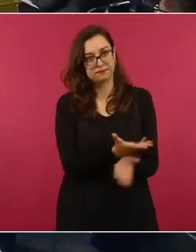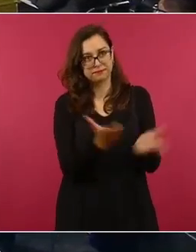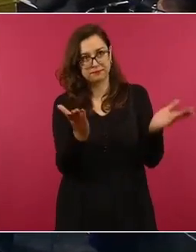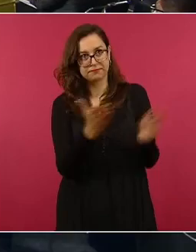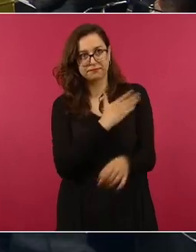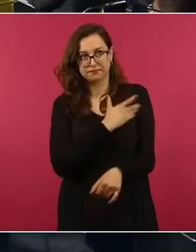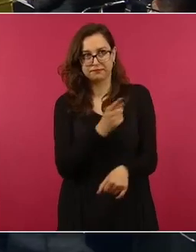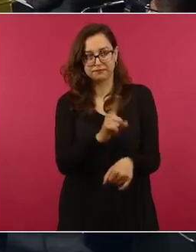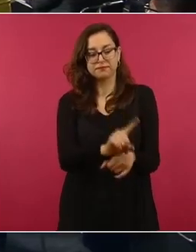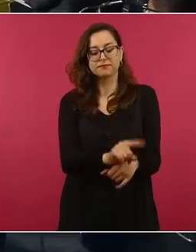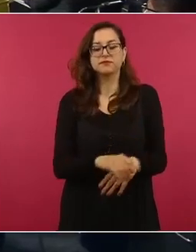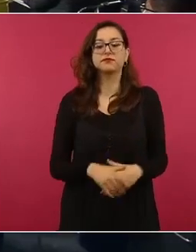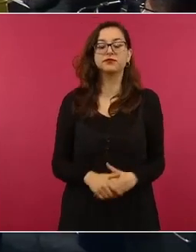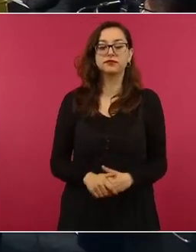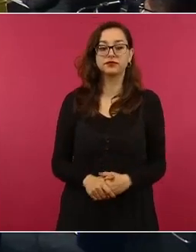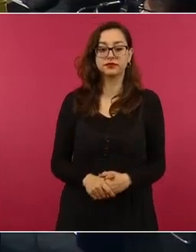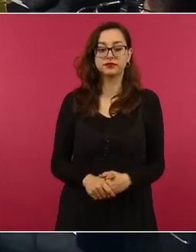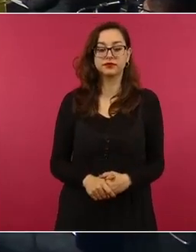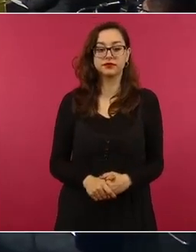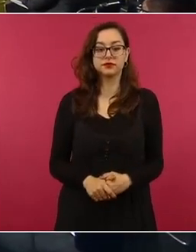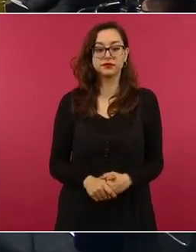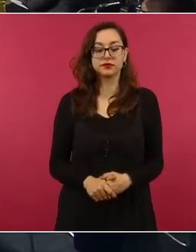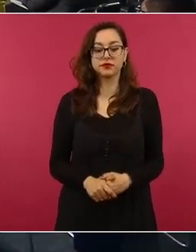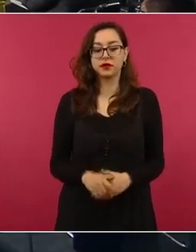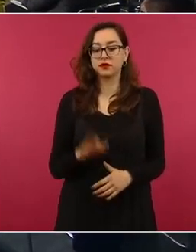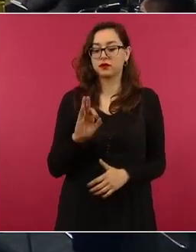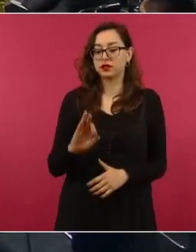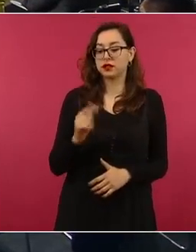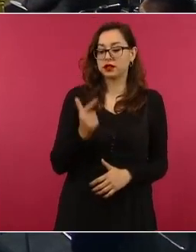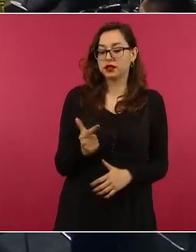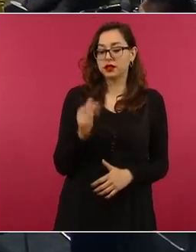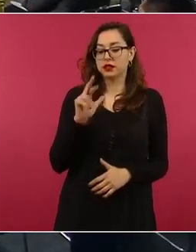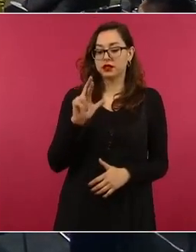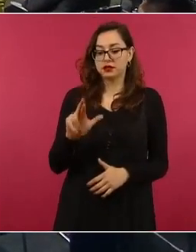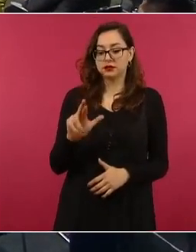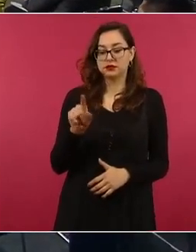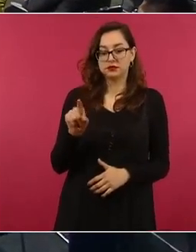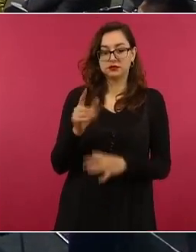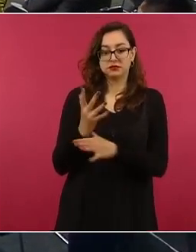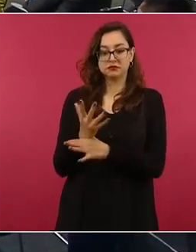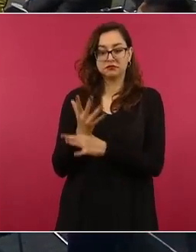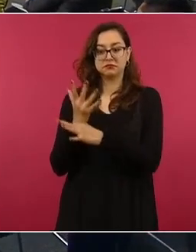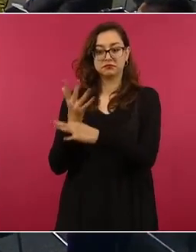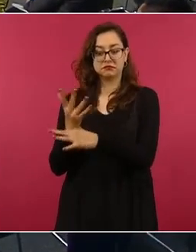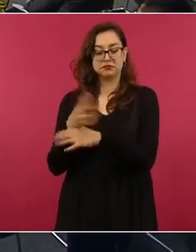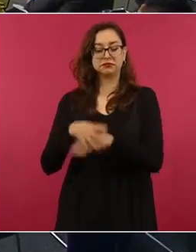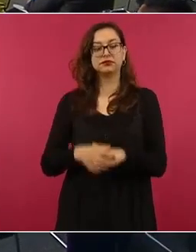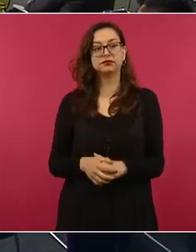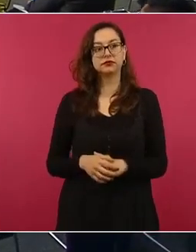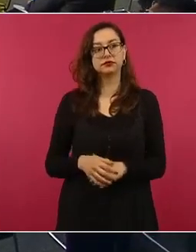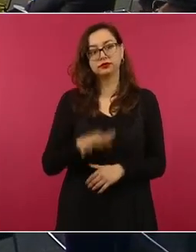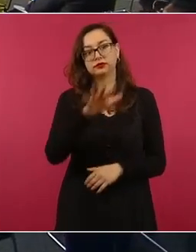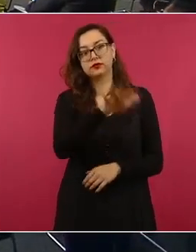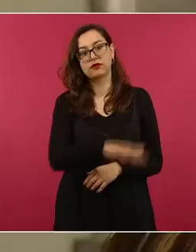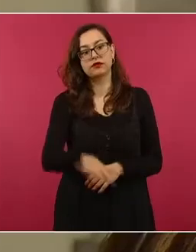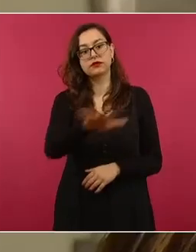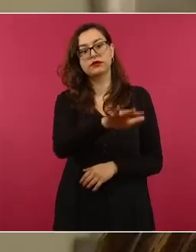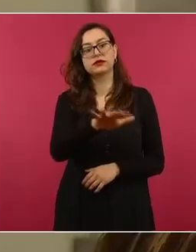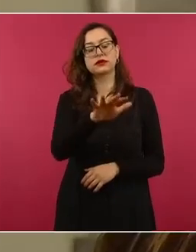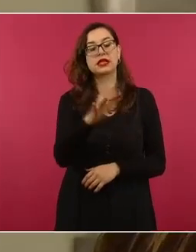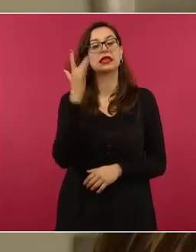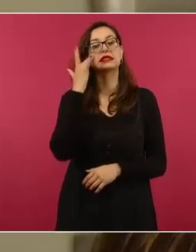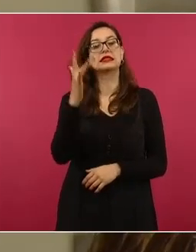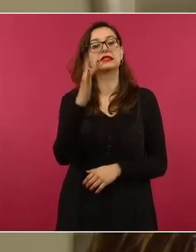Presidente, la Fiscalía General de la República quiere recuperar predios de Santa Fe que valen muchos millones de dólares